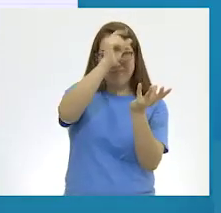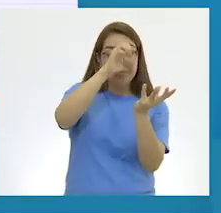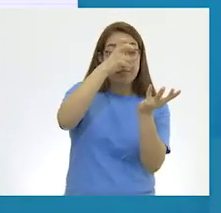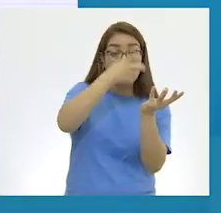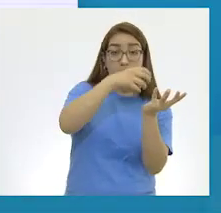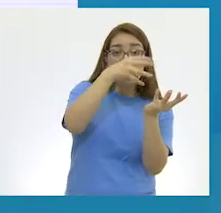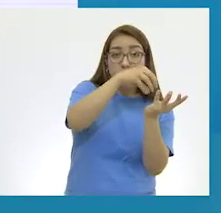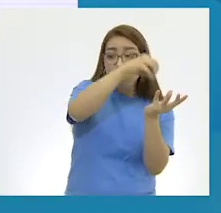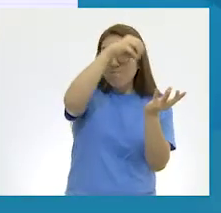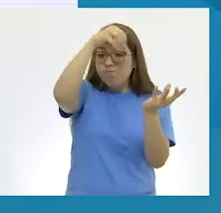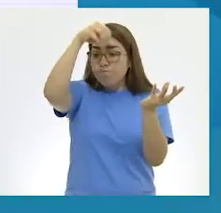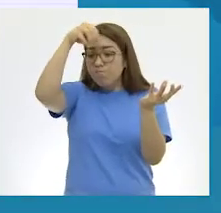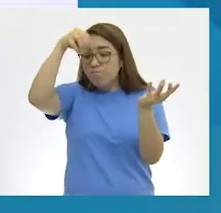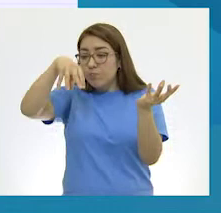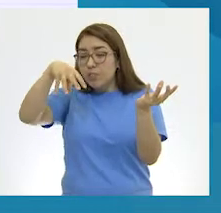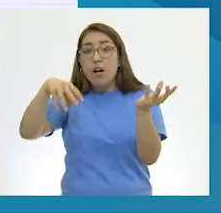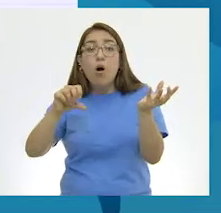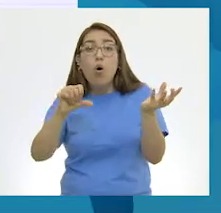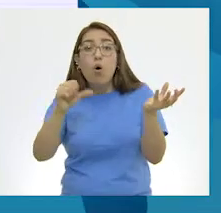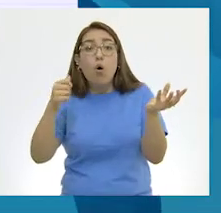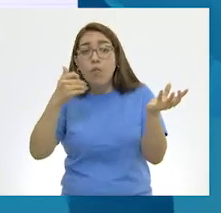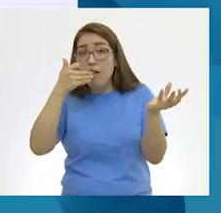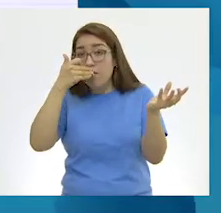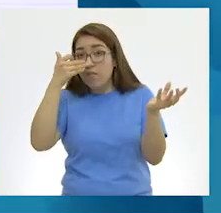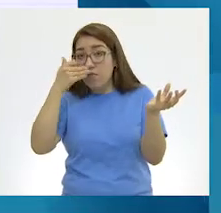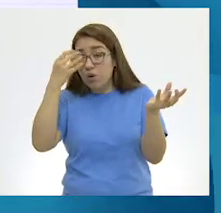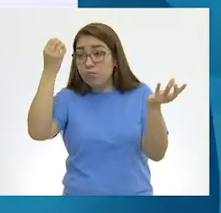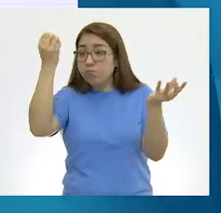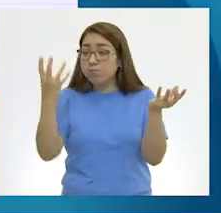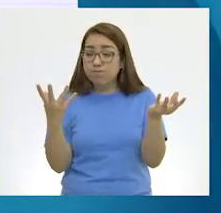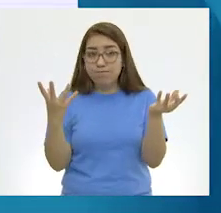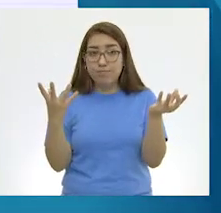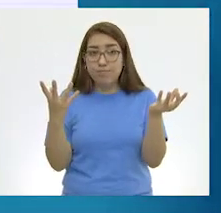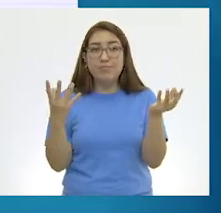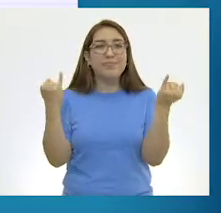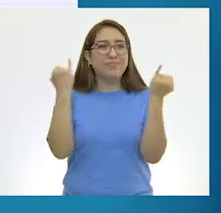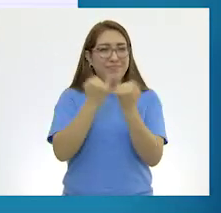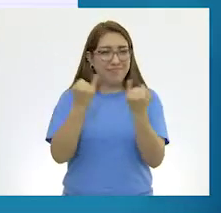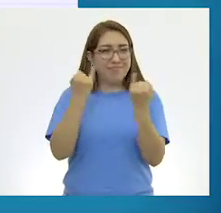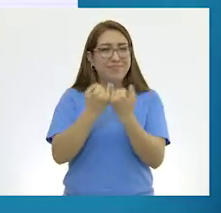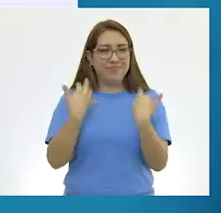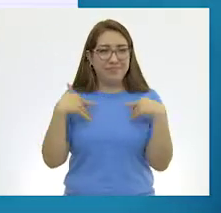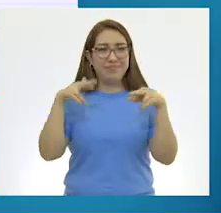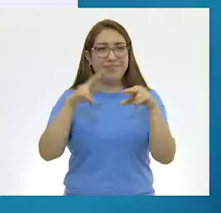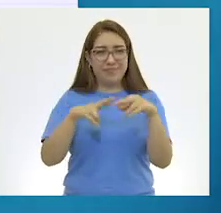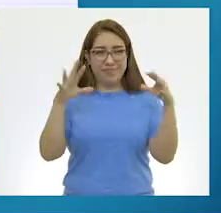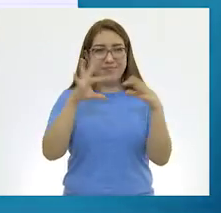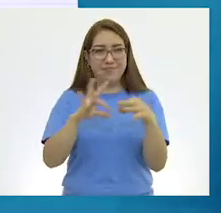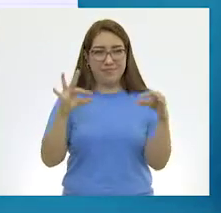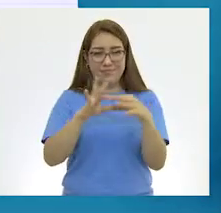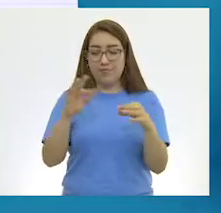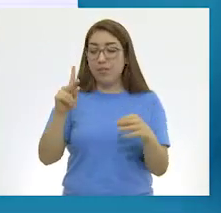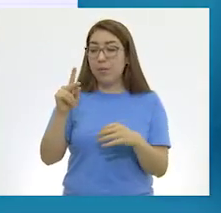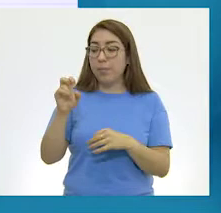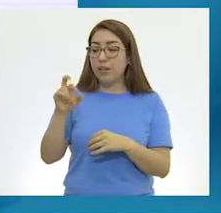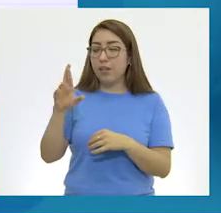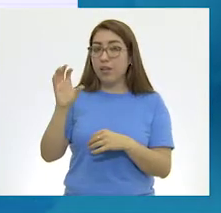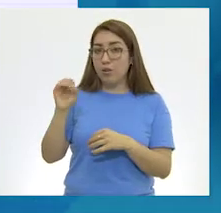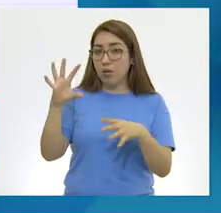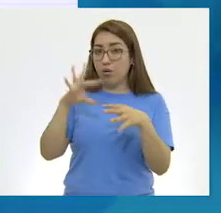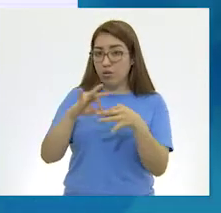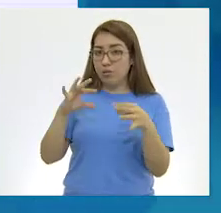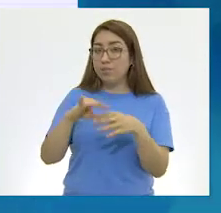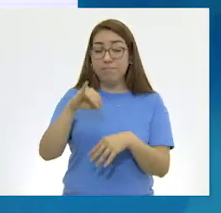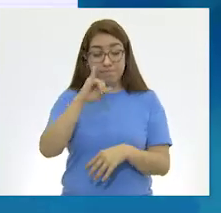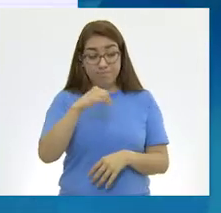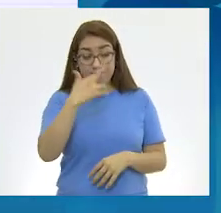a otra, como nos lo explicó el maestro Pedro, ¿verdad? En Ciencias Naturales, ¿recuerdan? Es correcto, maestro,